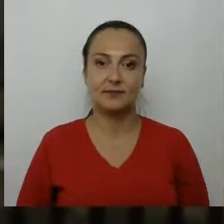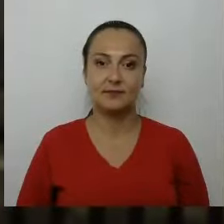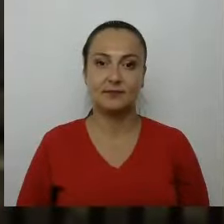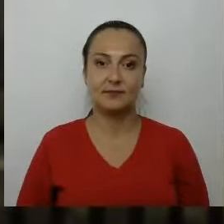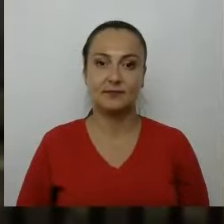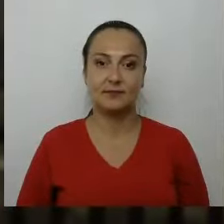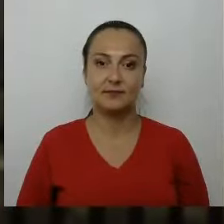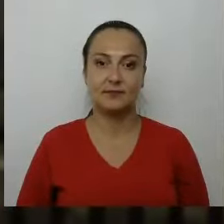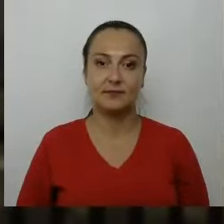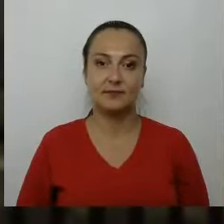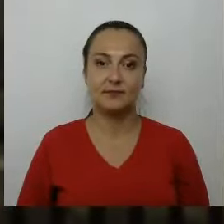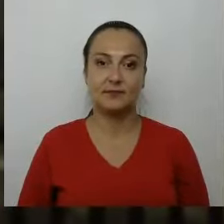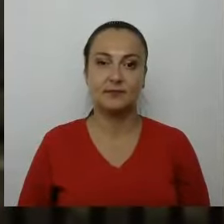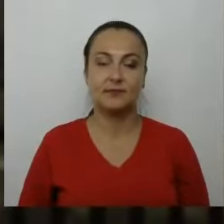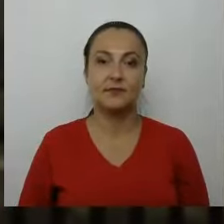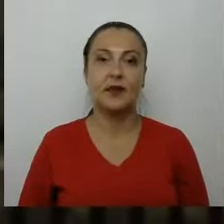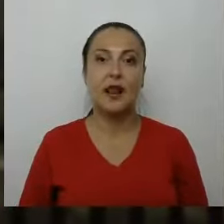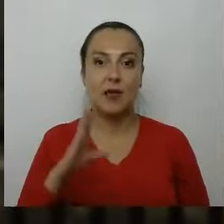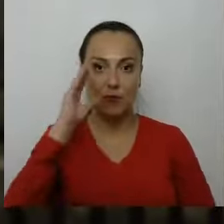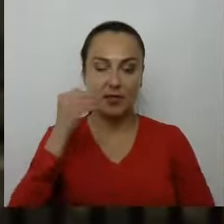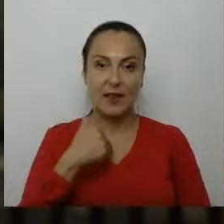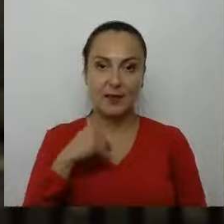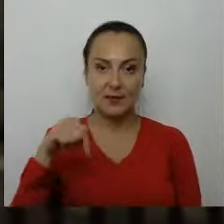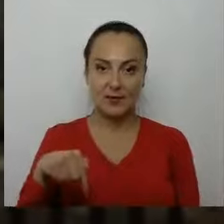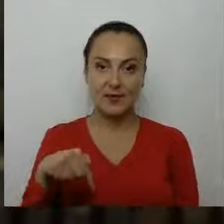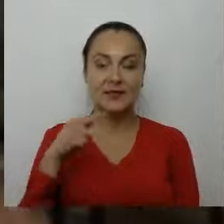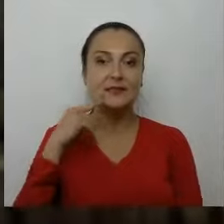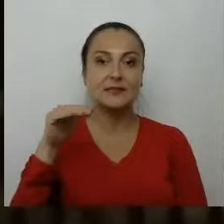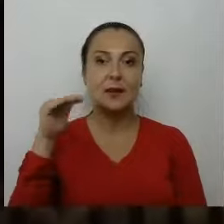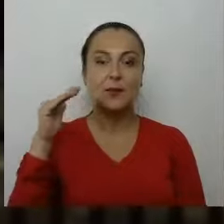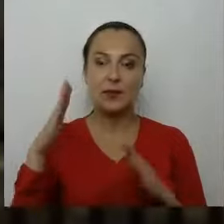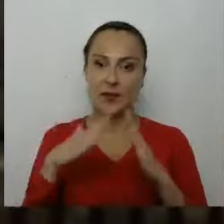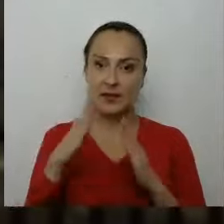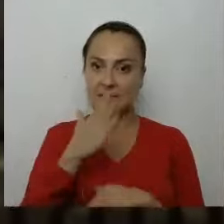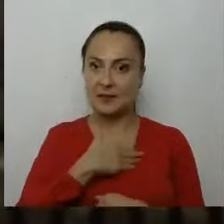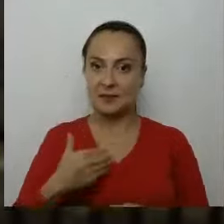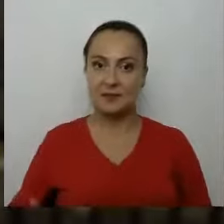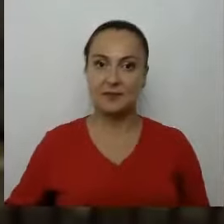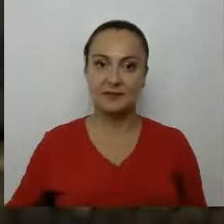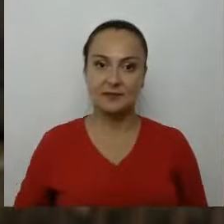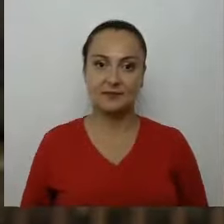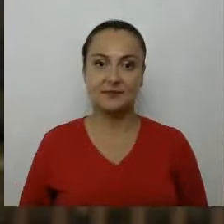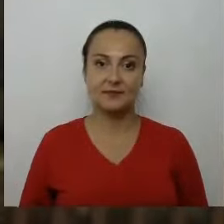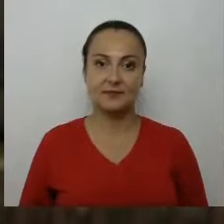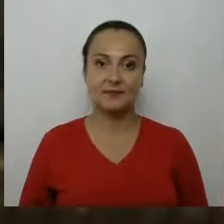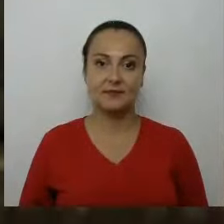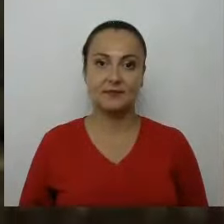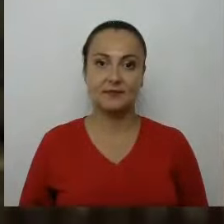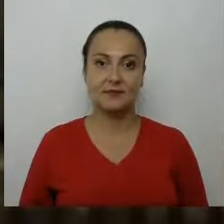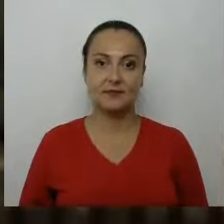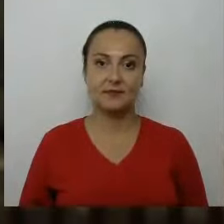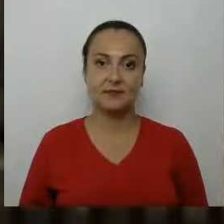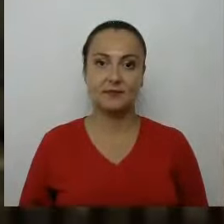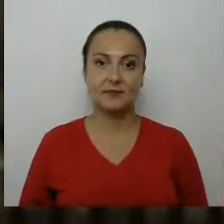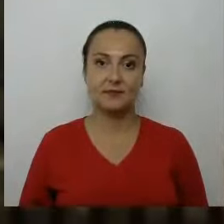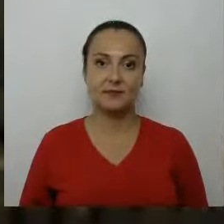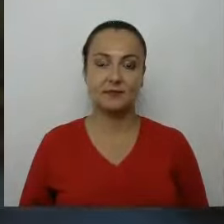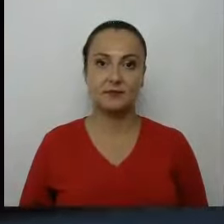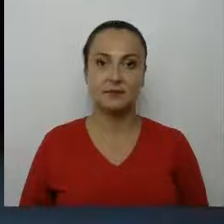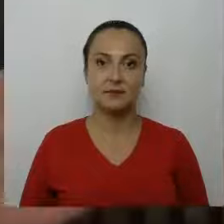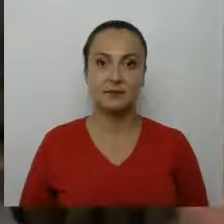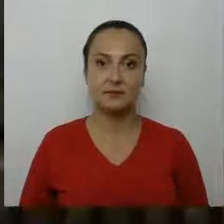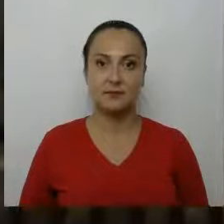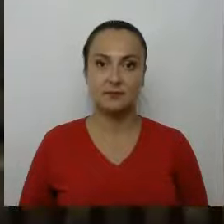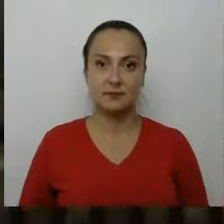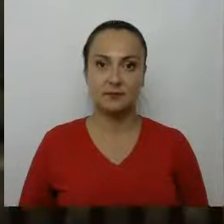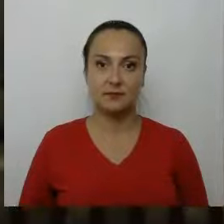Esta es la información que tenemos acá desde Zapote, Casa Presidencial, don Jerry, a nuestra espalda. Mañana tendremos más información acerca de la salida